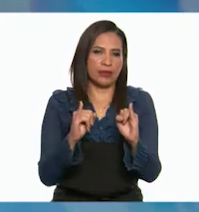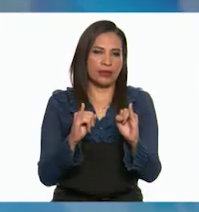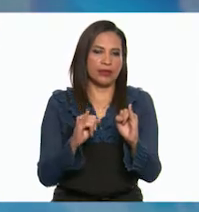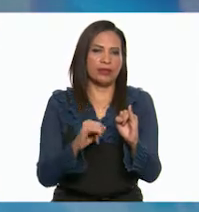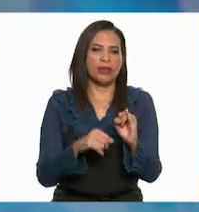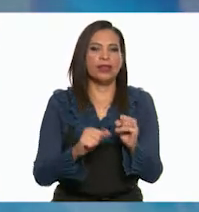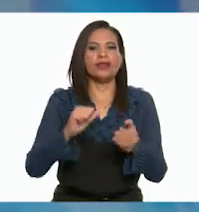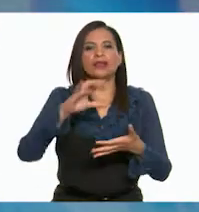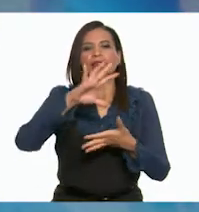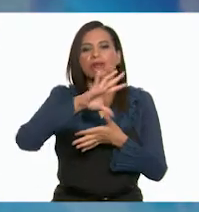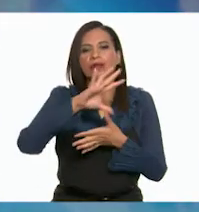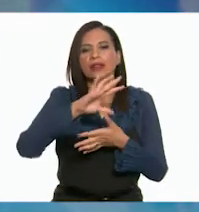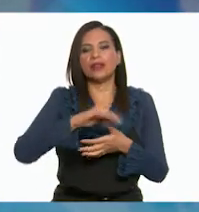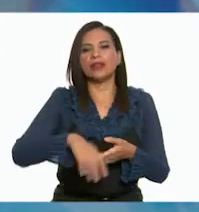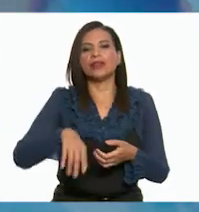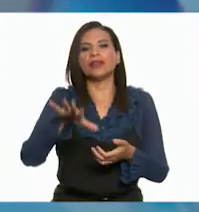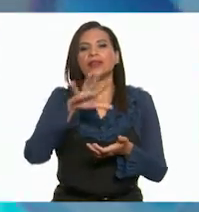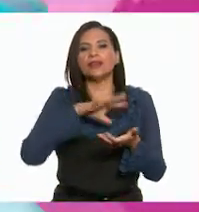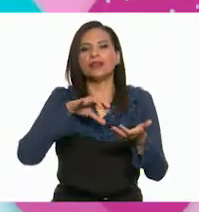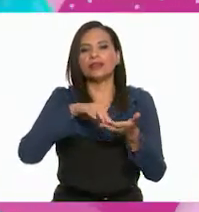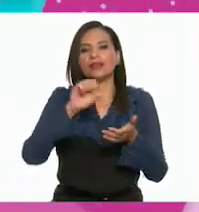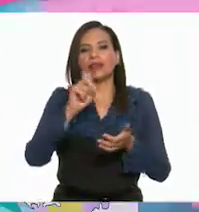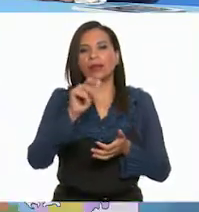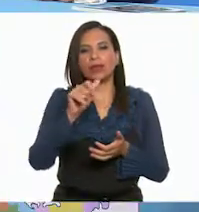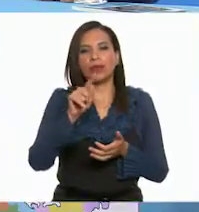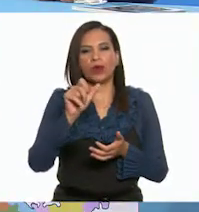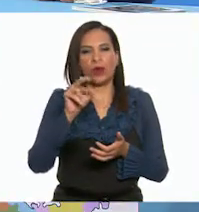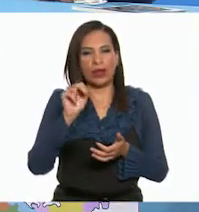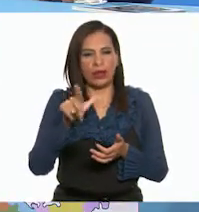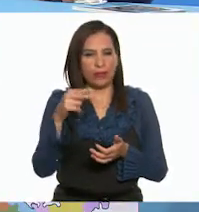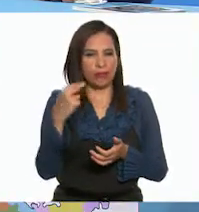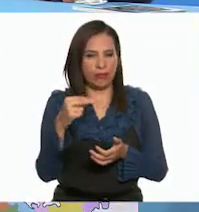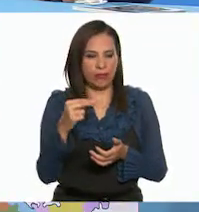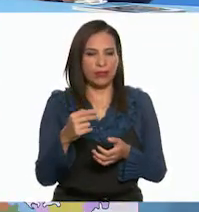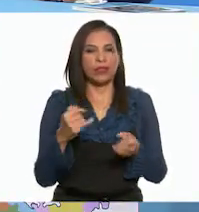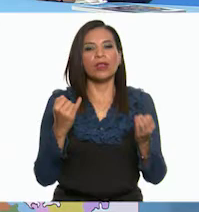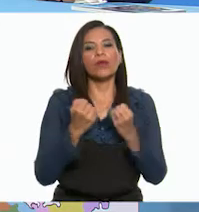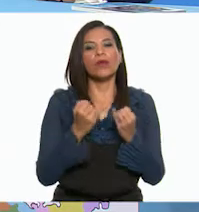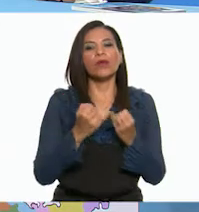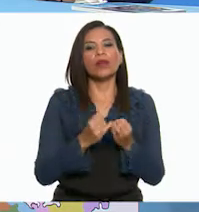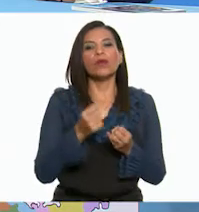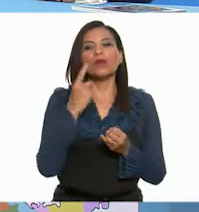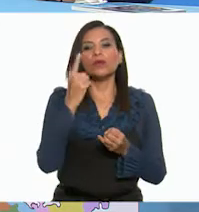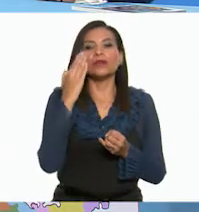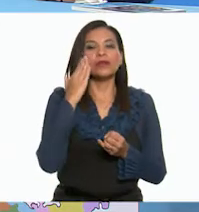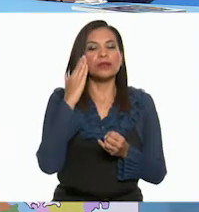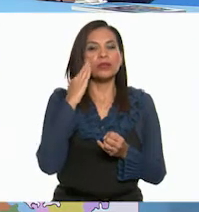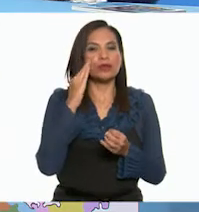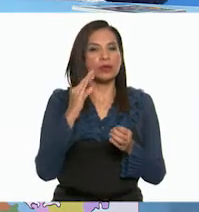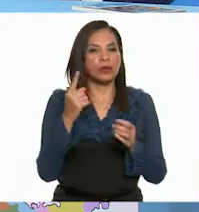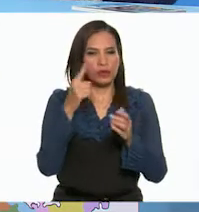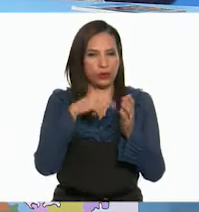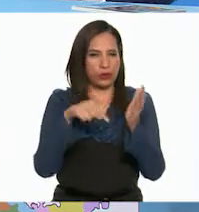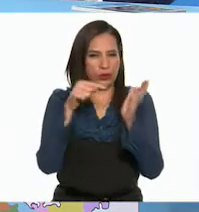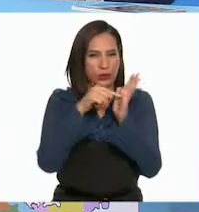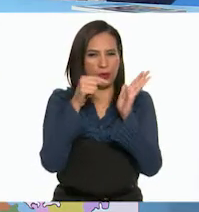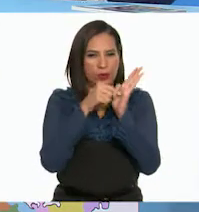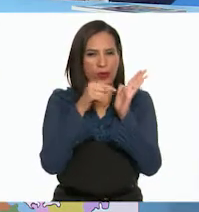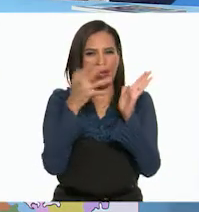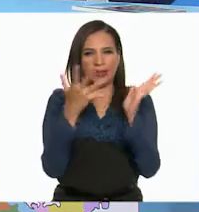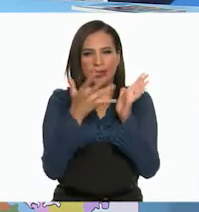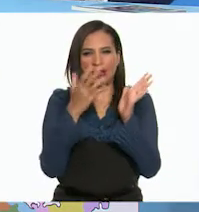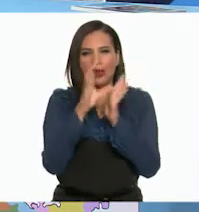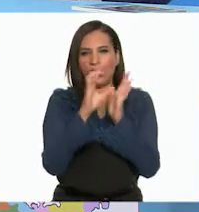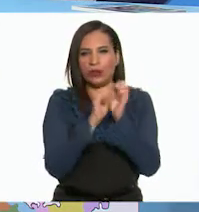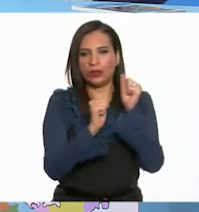de la América Septentrional. También dijiste que uno de los principales puntos para crear esta